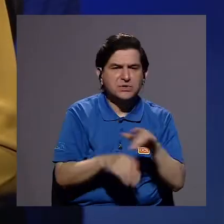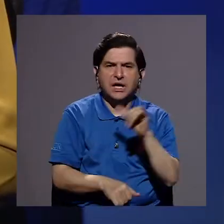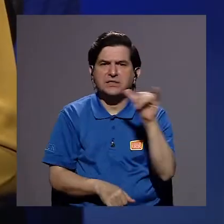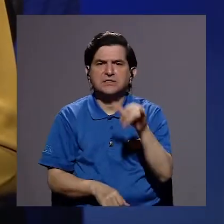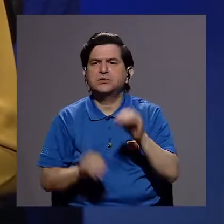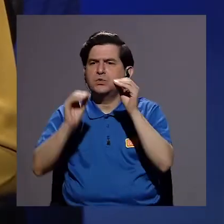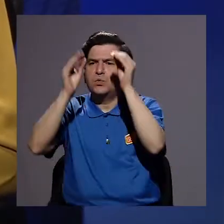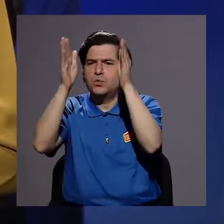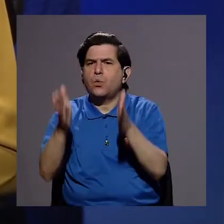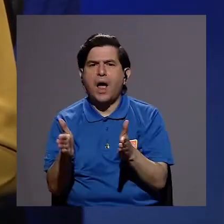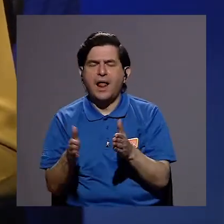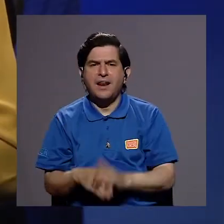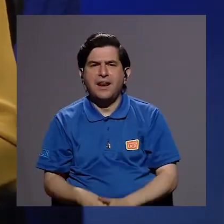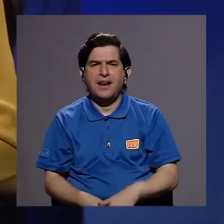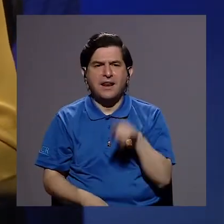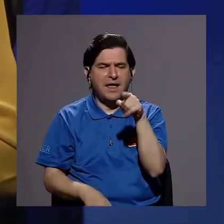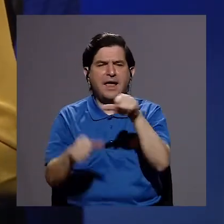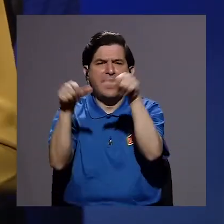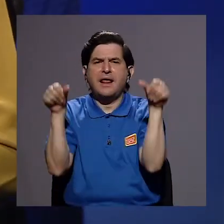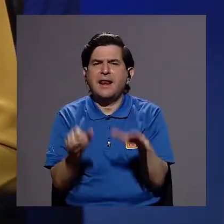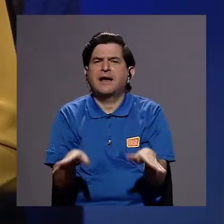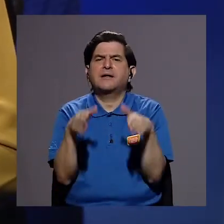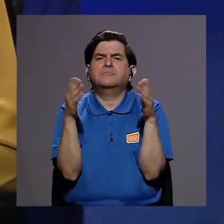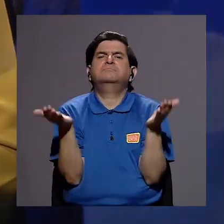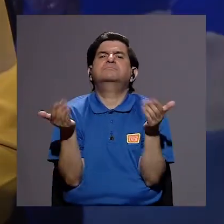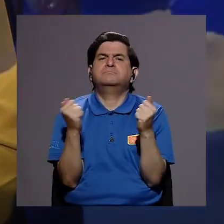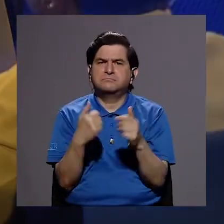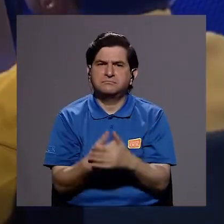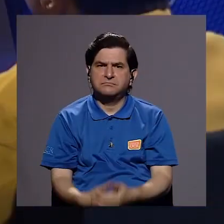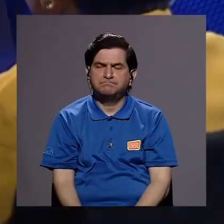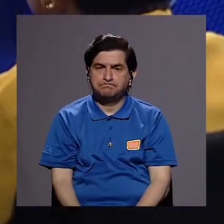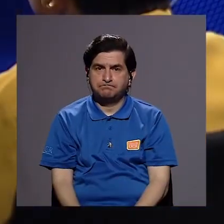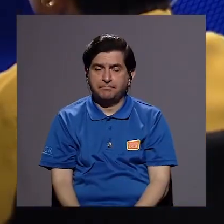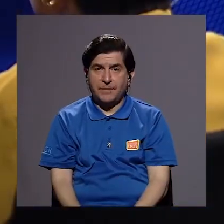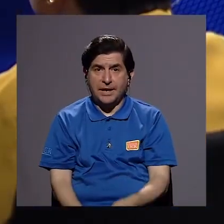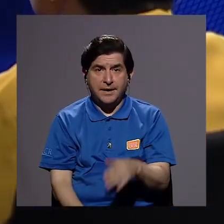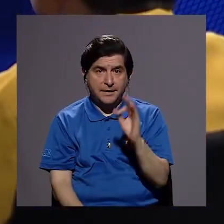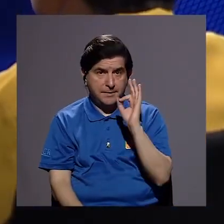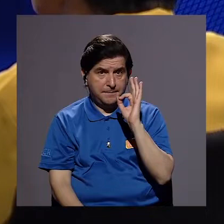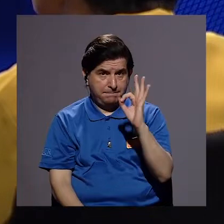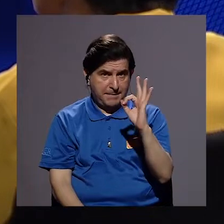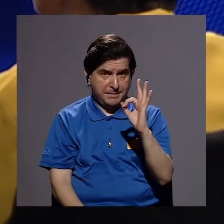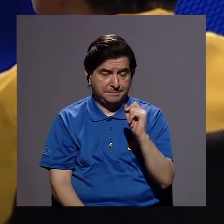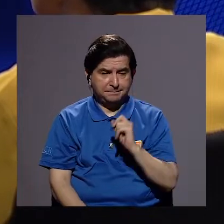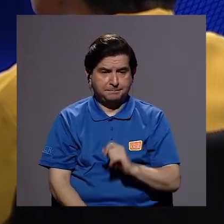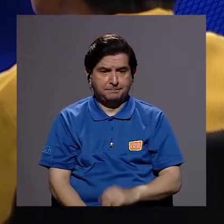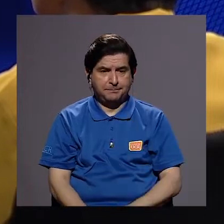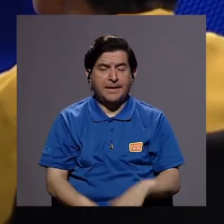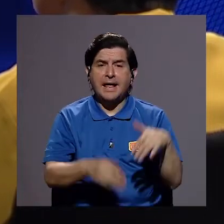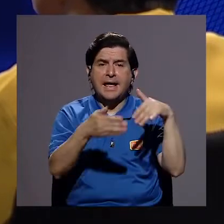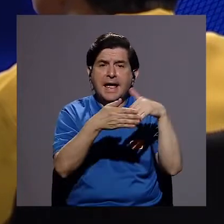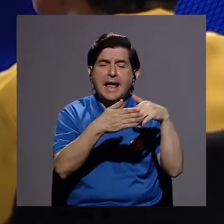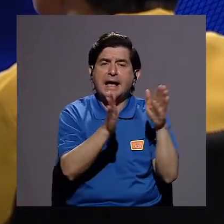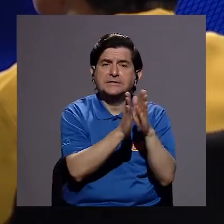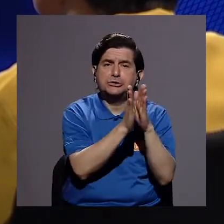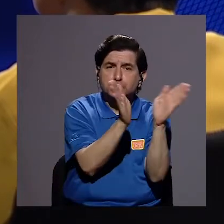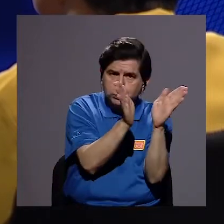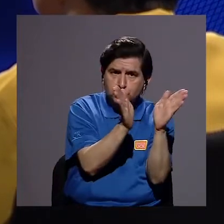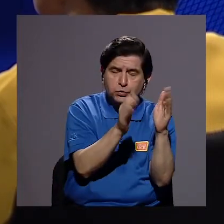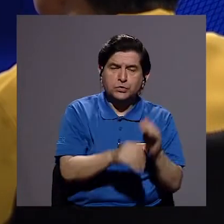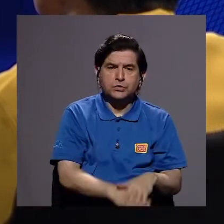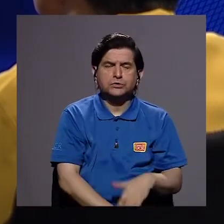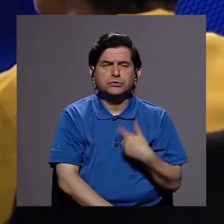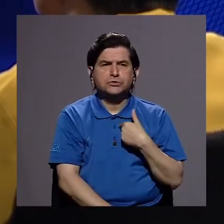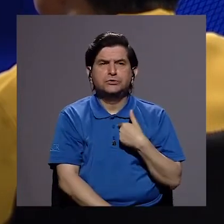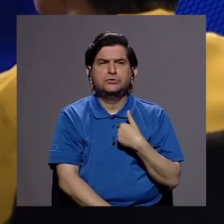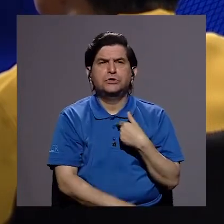como de docentes en esas áreas? Bueno, en estudios generales